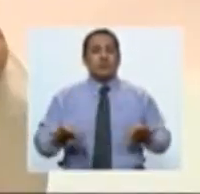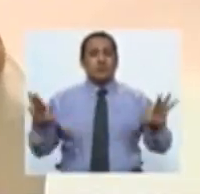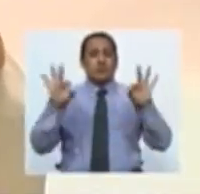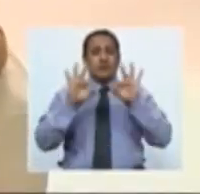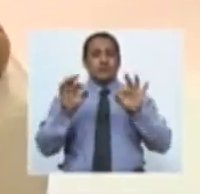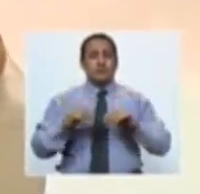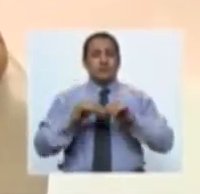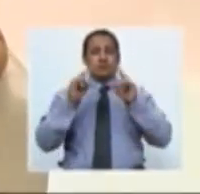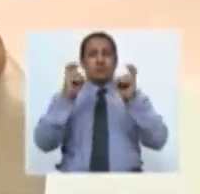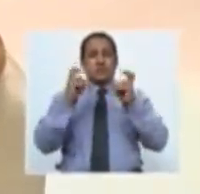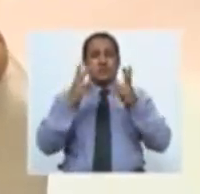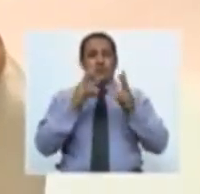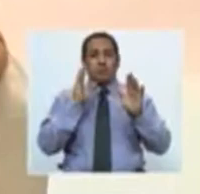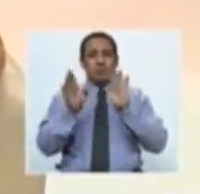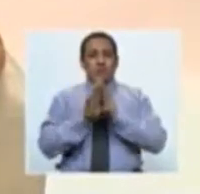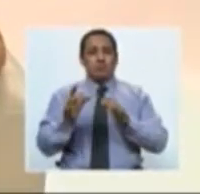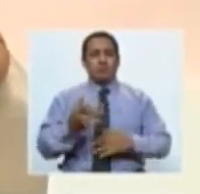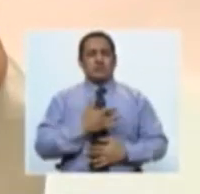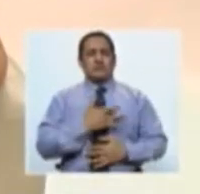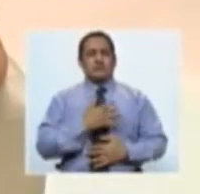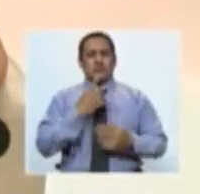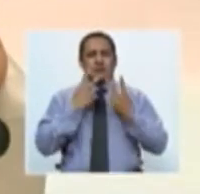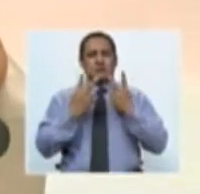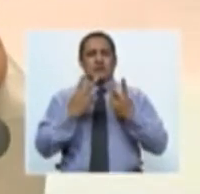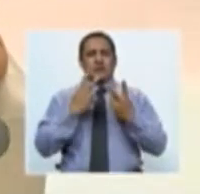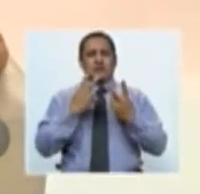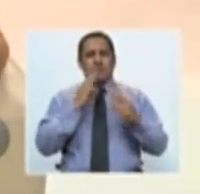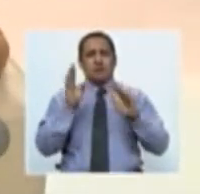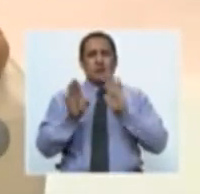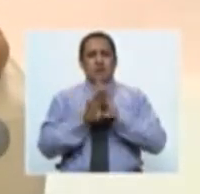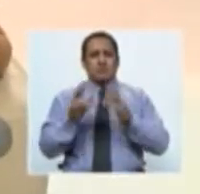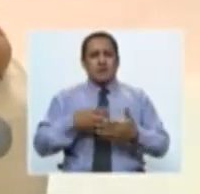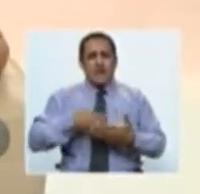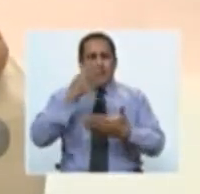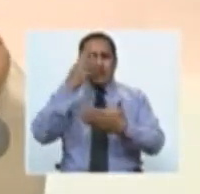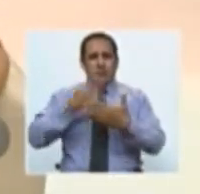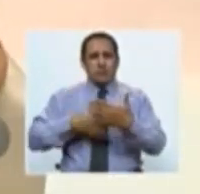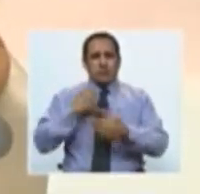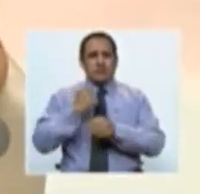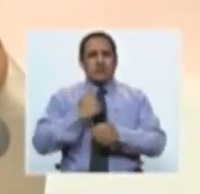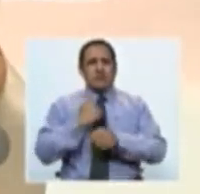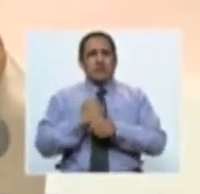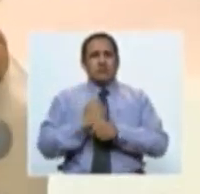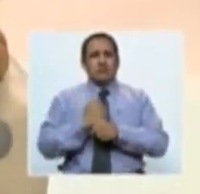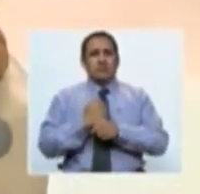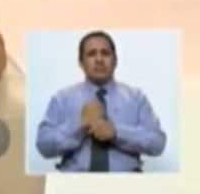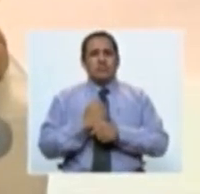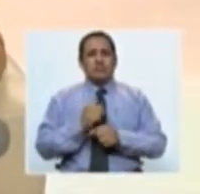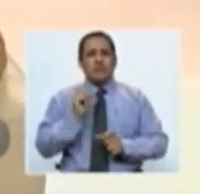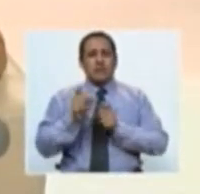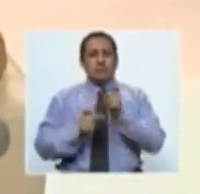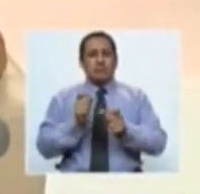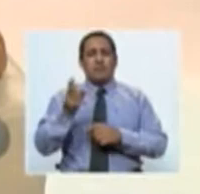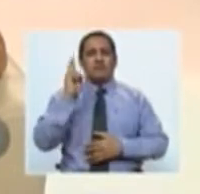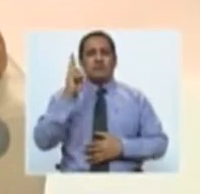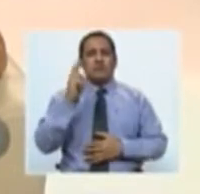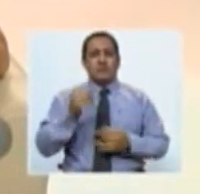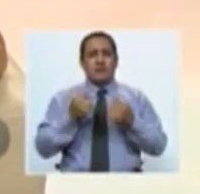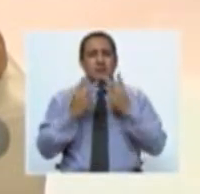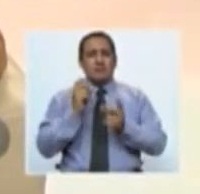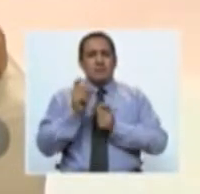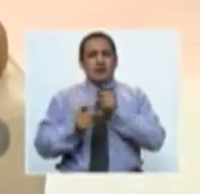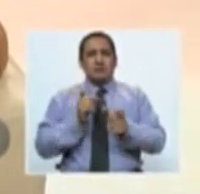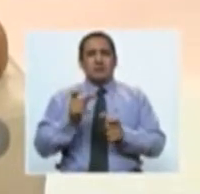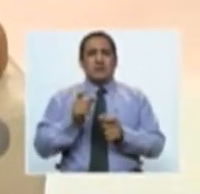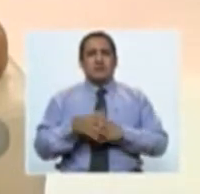Punto importante, un punto muy sensible, ¿no? De evaluación al desempeño de los maestros,